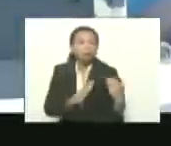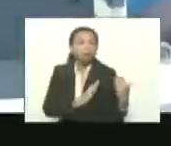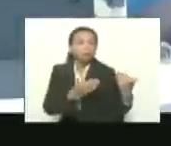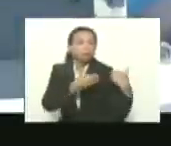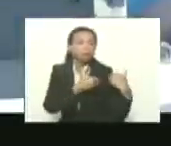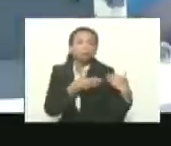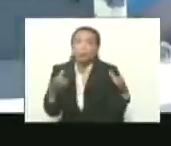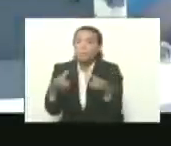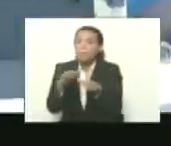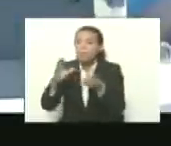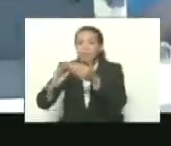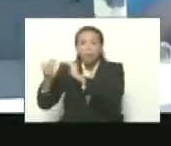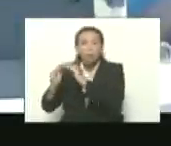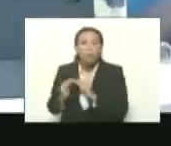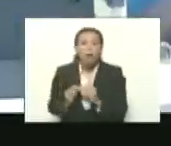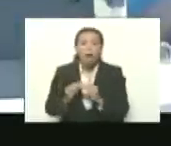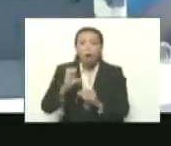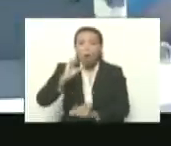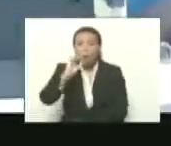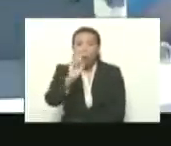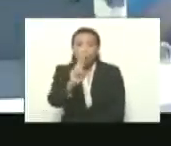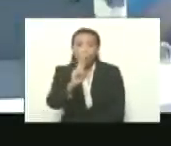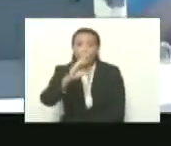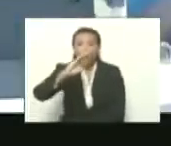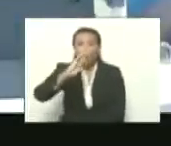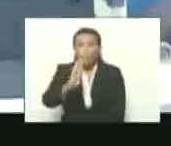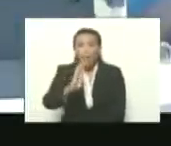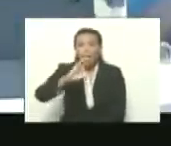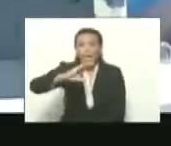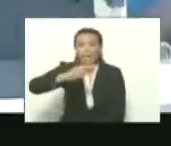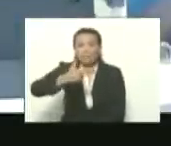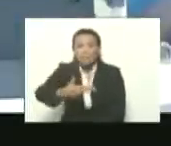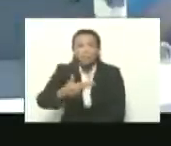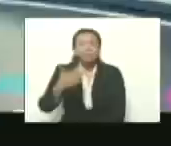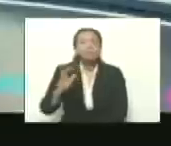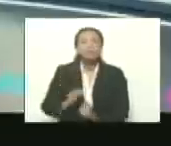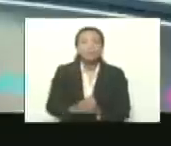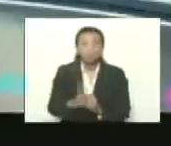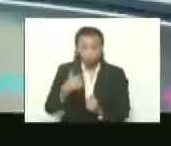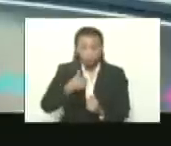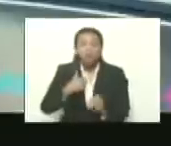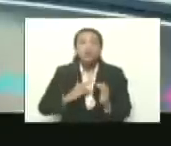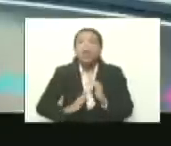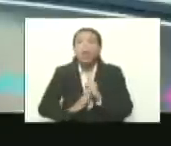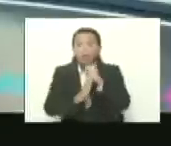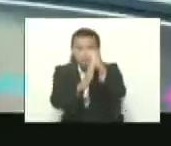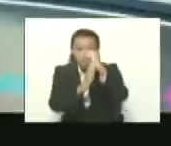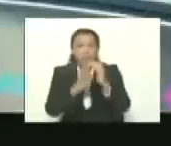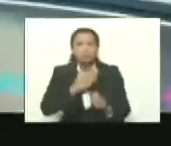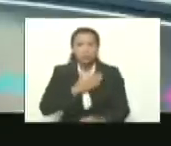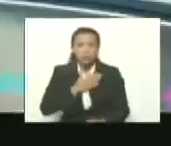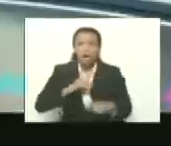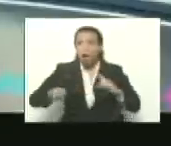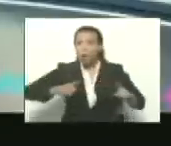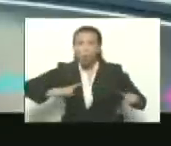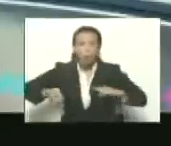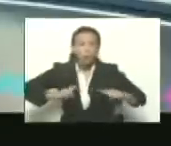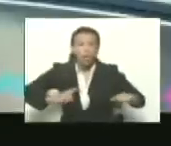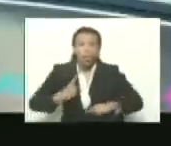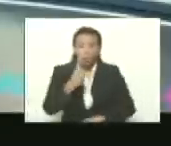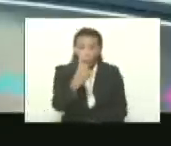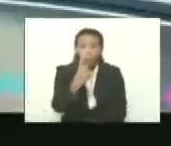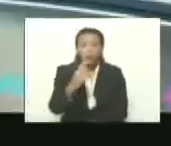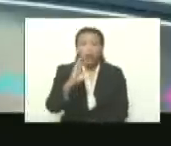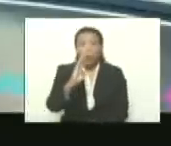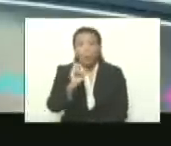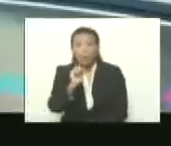las jefes de comunidad de VC. Así ¿tú estás es. En una VC? Sí, yo soy la coordinadora de la